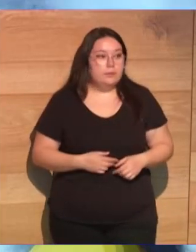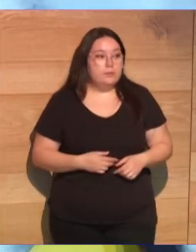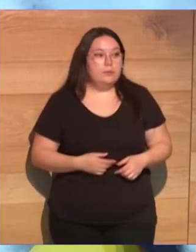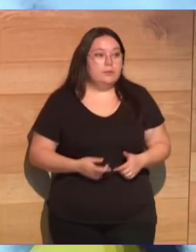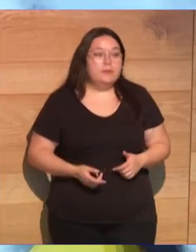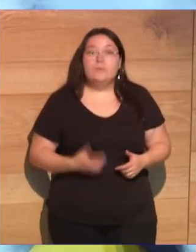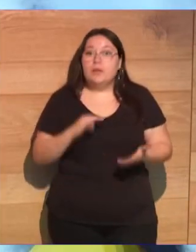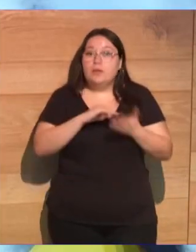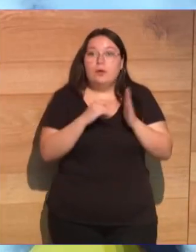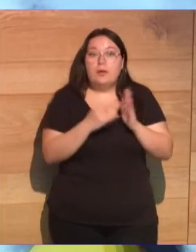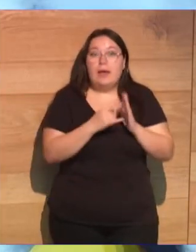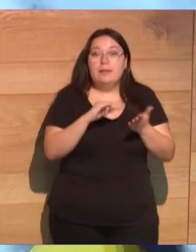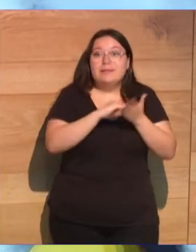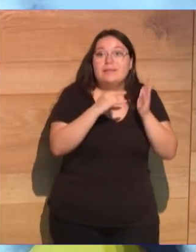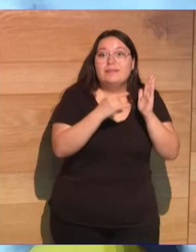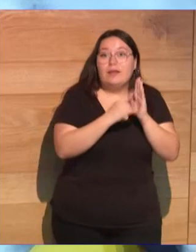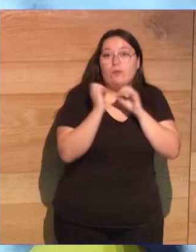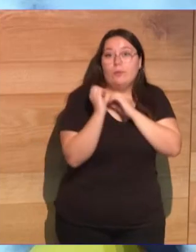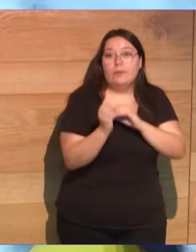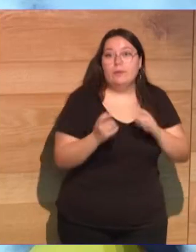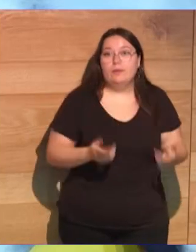ese momento. Hay tecnodependencia cultural,